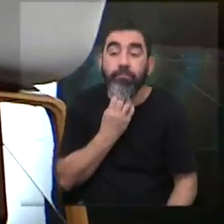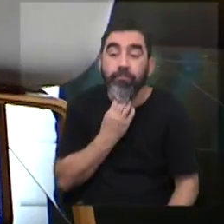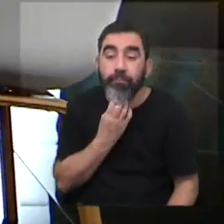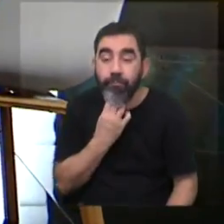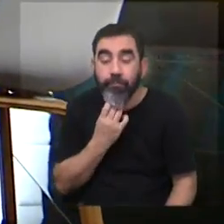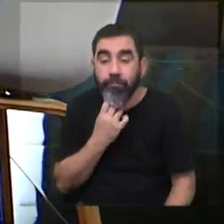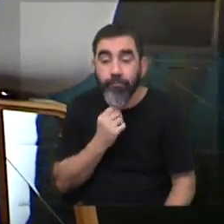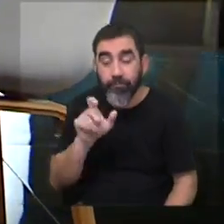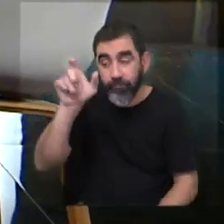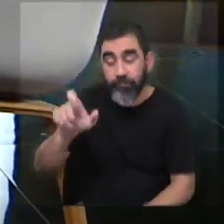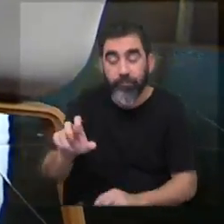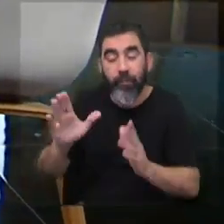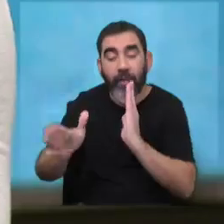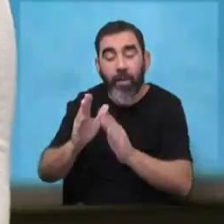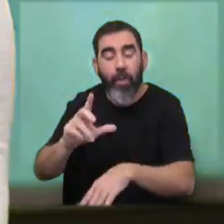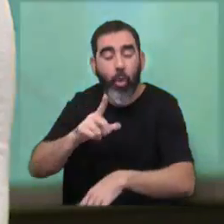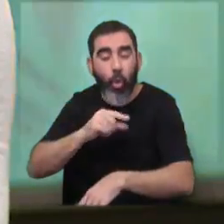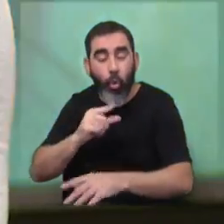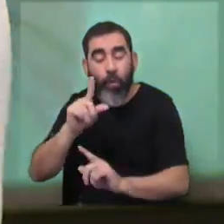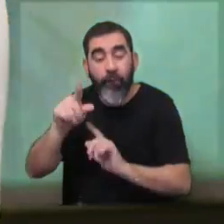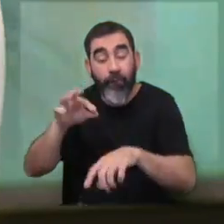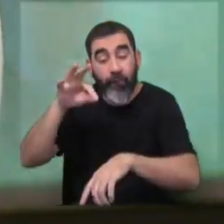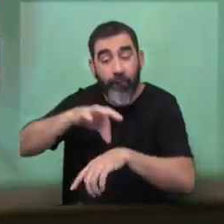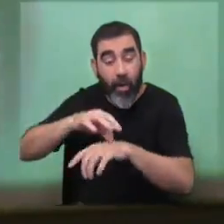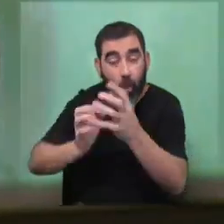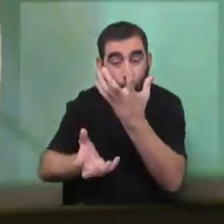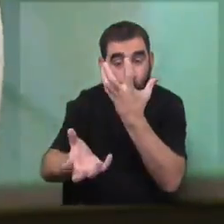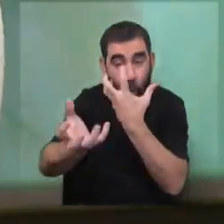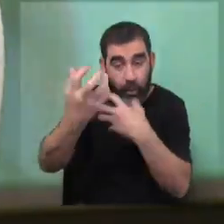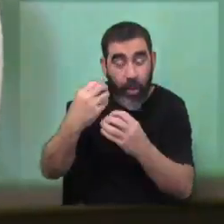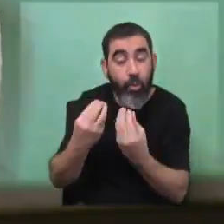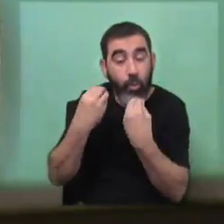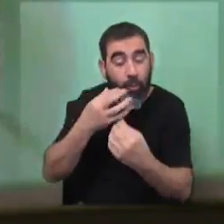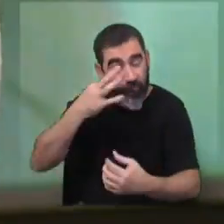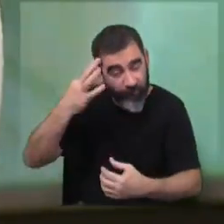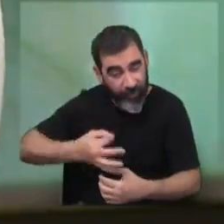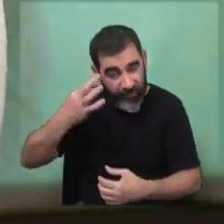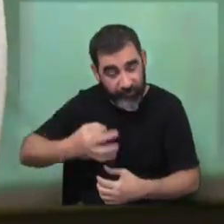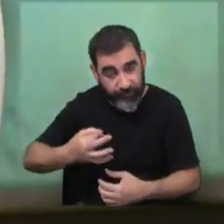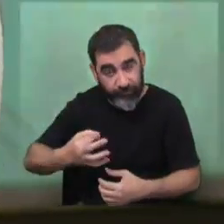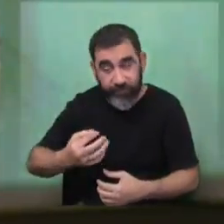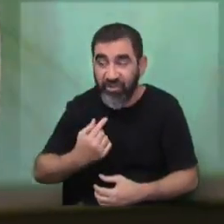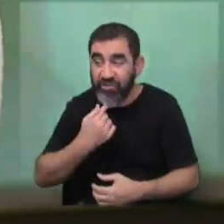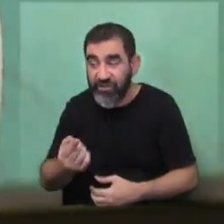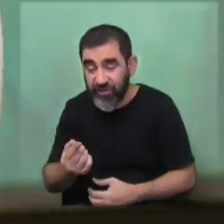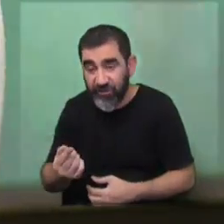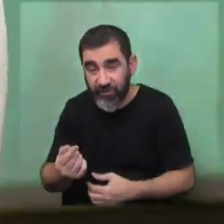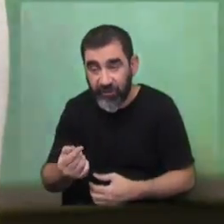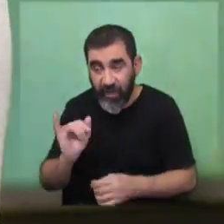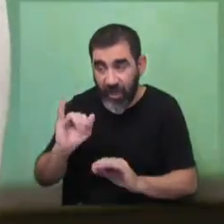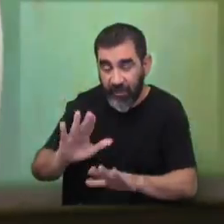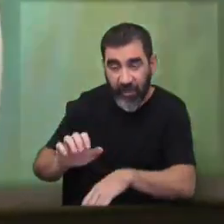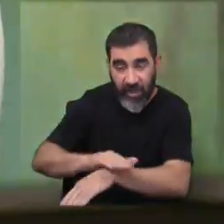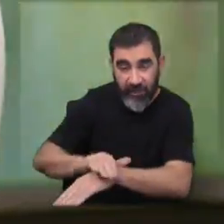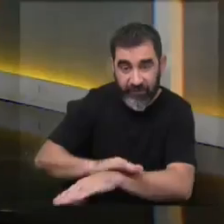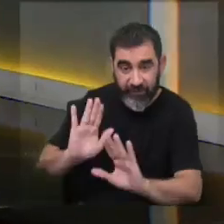trabaja en terapia del dolor en Facultad Veterinaria, ver cómo, si realmente esto va a funcionar en forma tópica, que